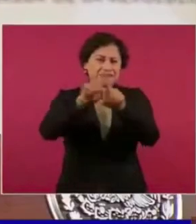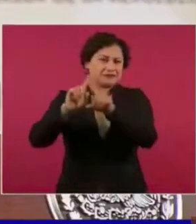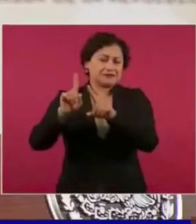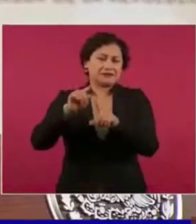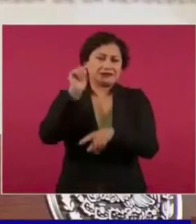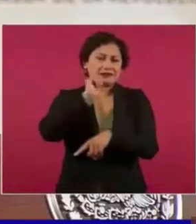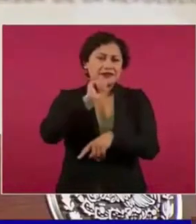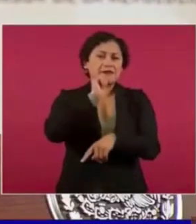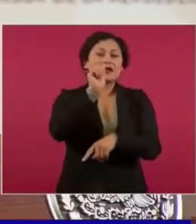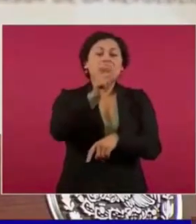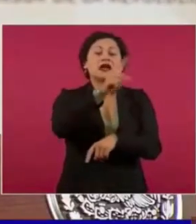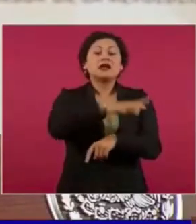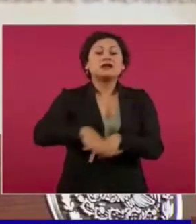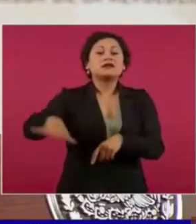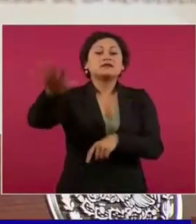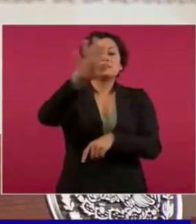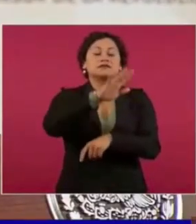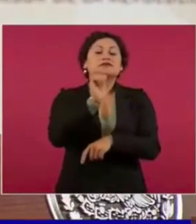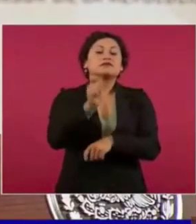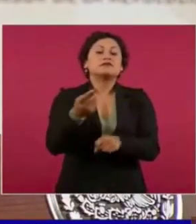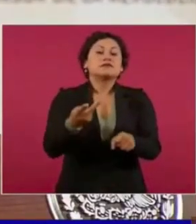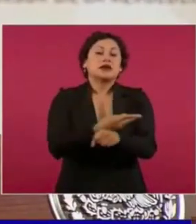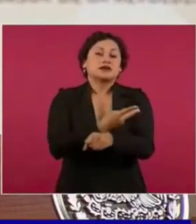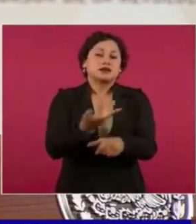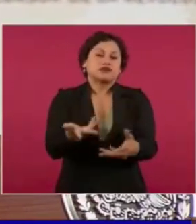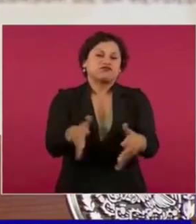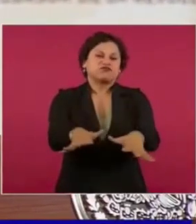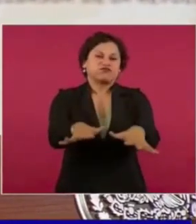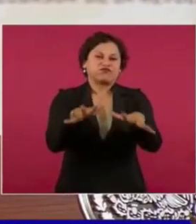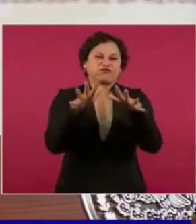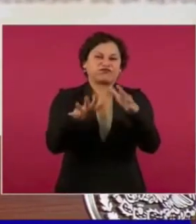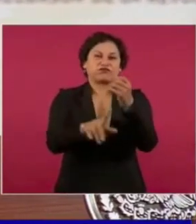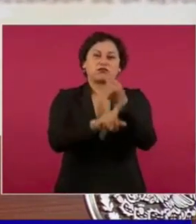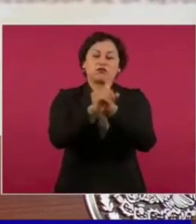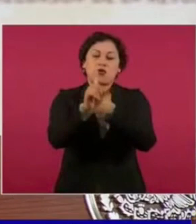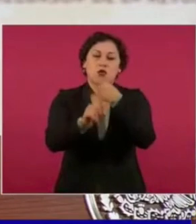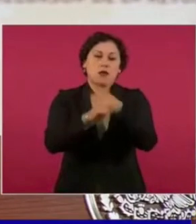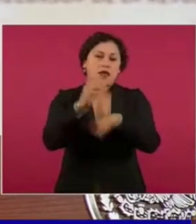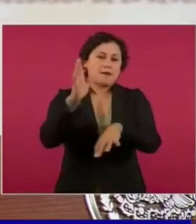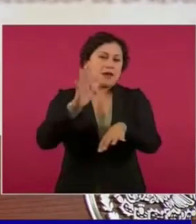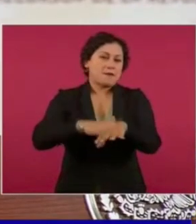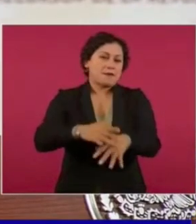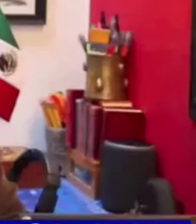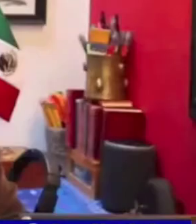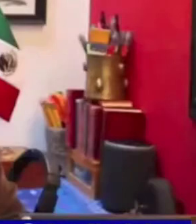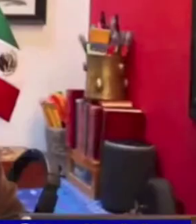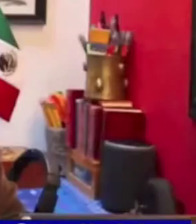acuerdos, estos no van a ser válidos. ¿Por qué? Porque la Constitución